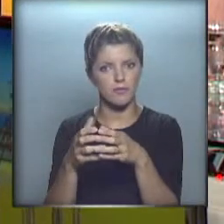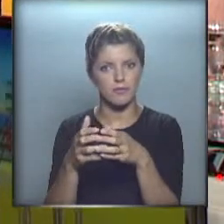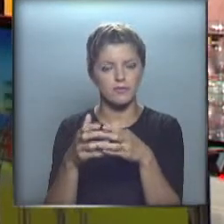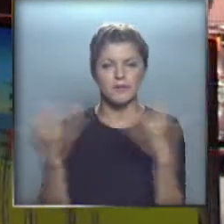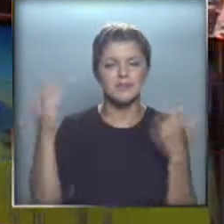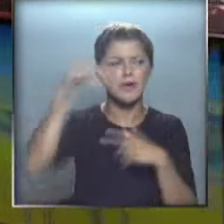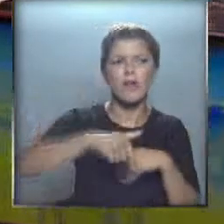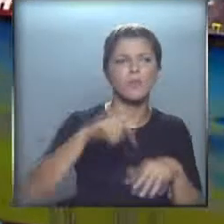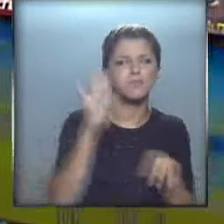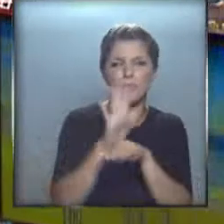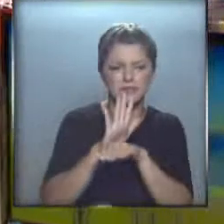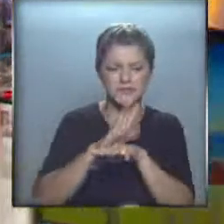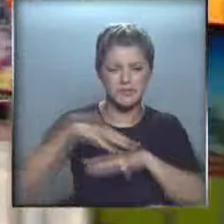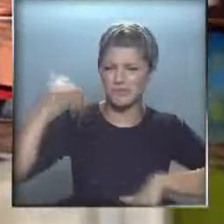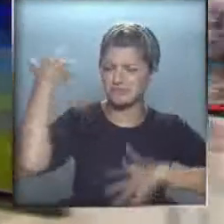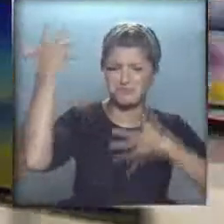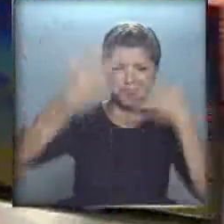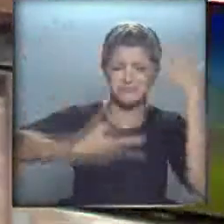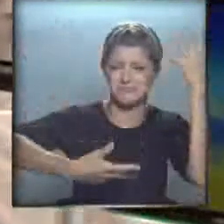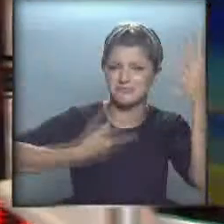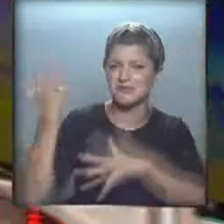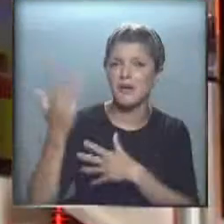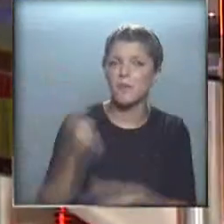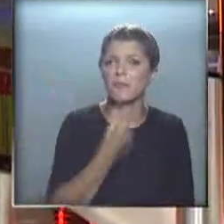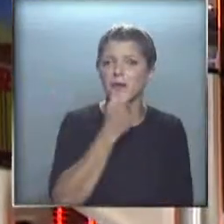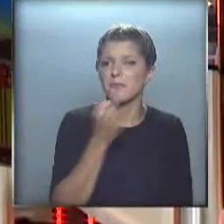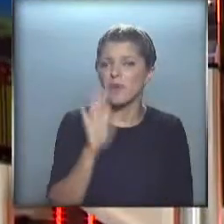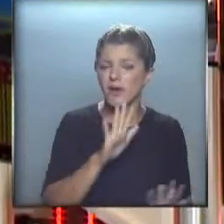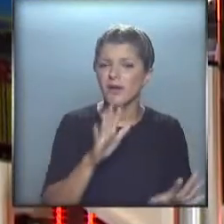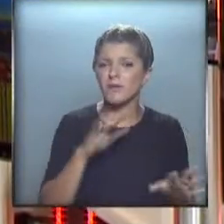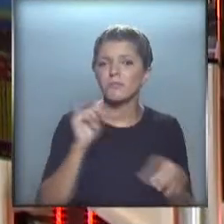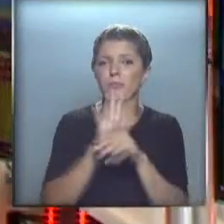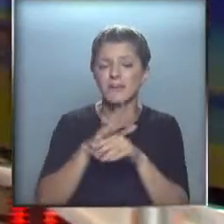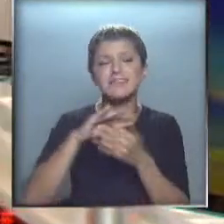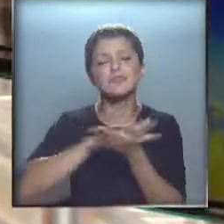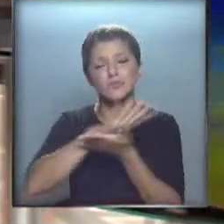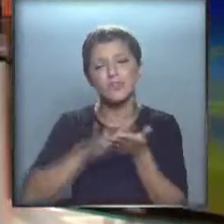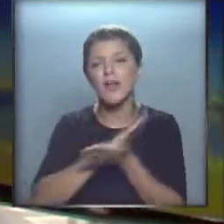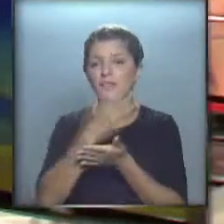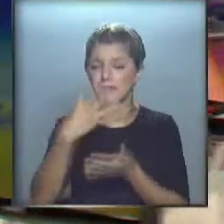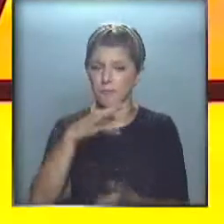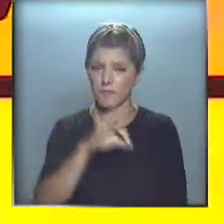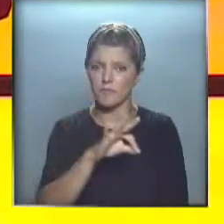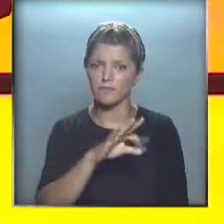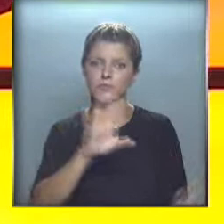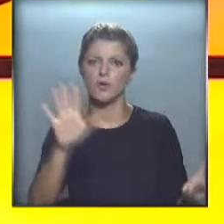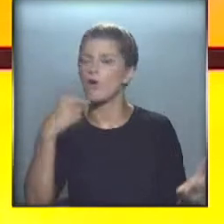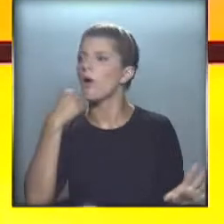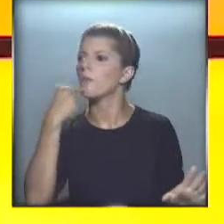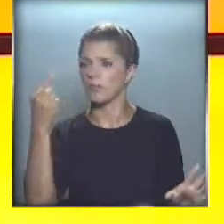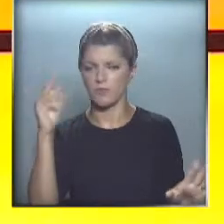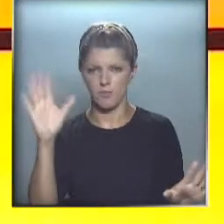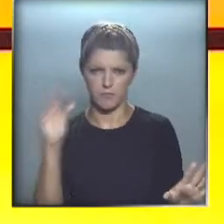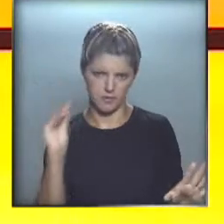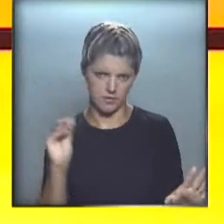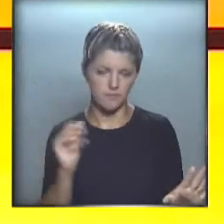Se armó tipo un gran nudo, sí, ¿no? Igual que hay que desatar. O sea, no, sí, obviamente que hay que tener cuidado. No, pero también... digo, la pregunta a él iba, porque una